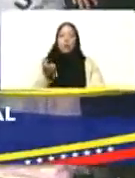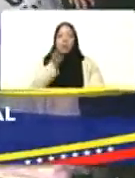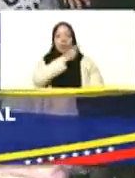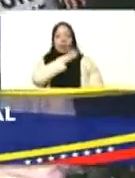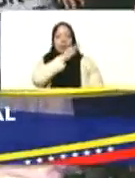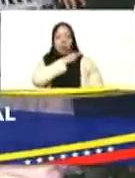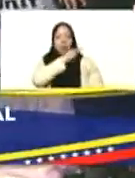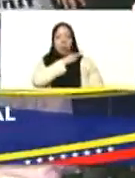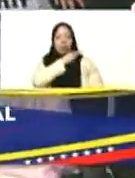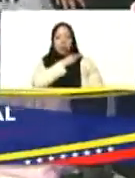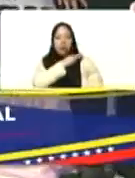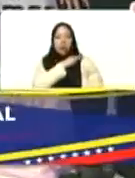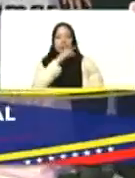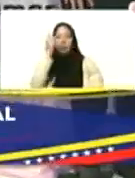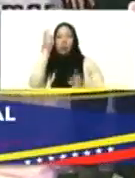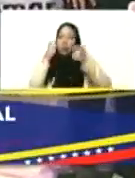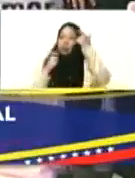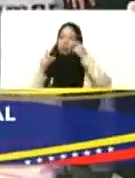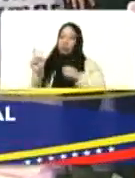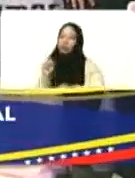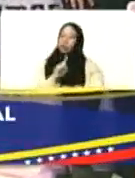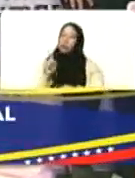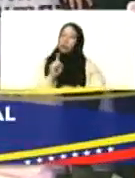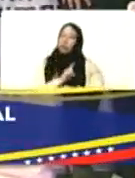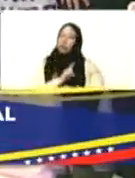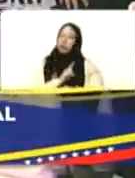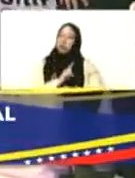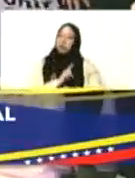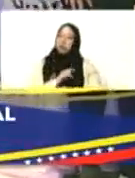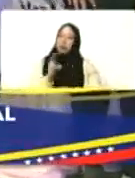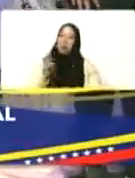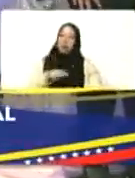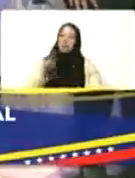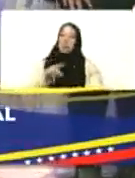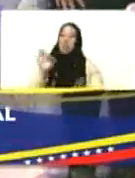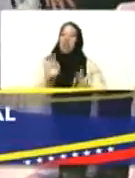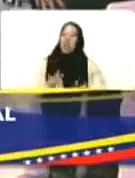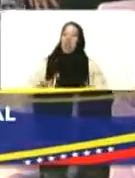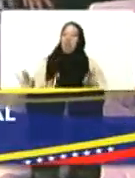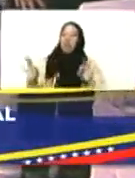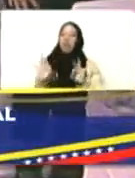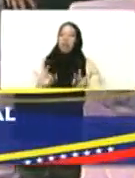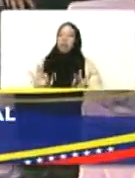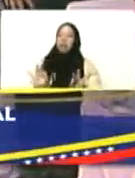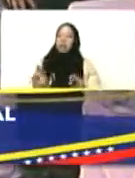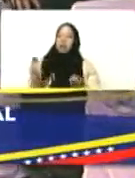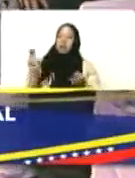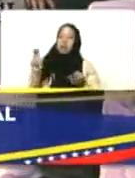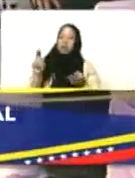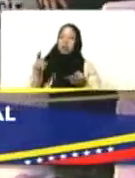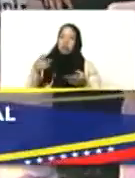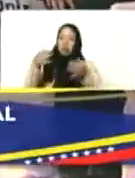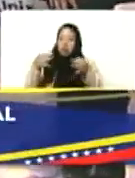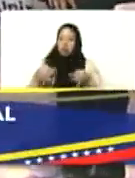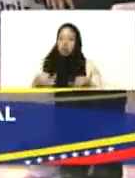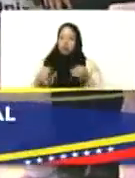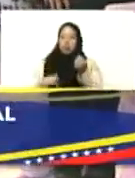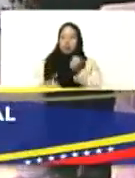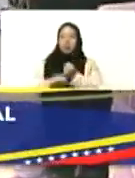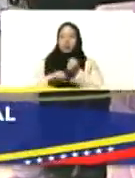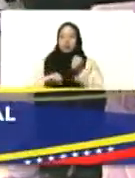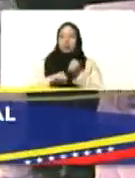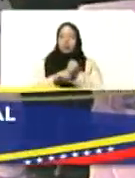general y no le hicieron casi nada. Me siento